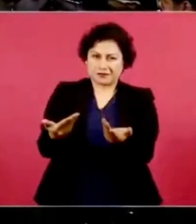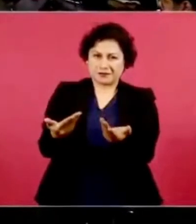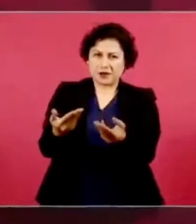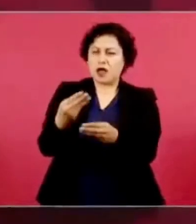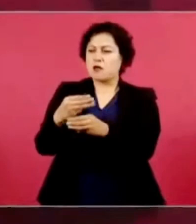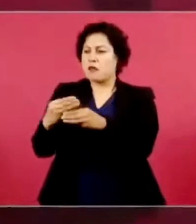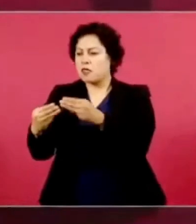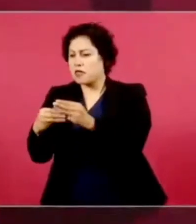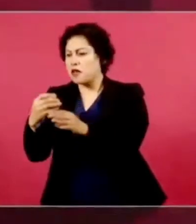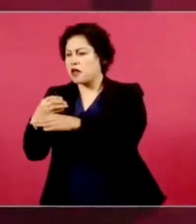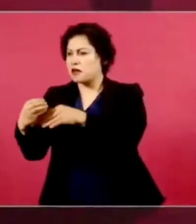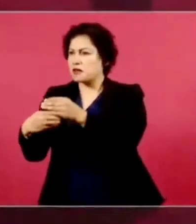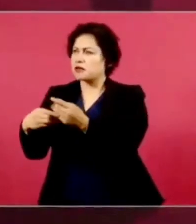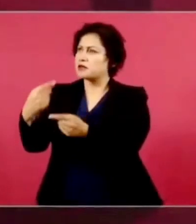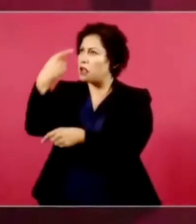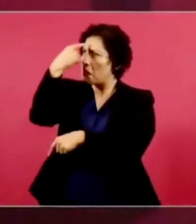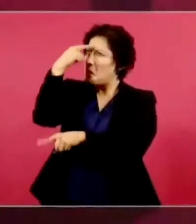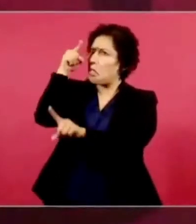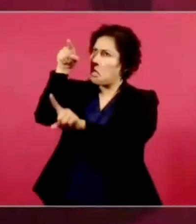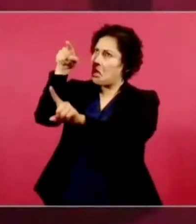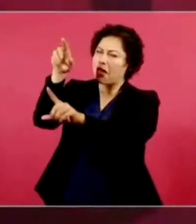vamos a avanzar mucho.